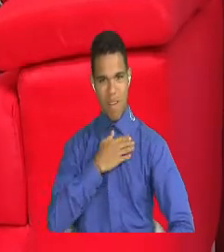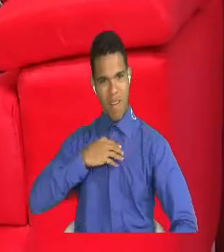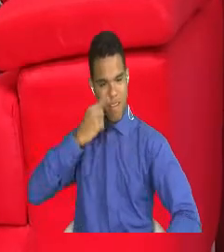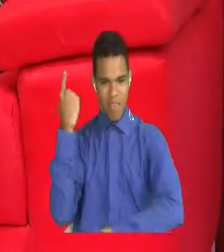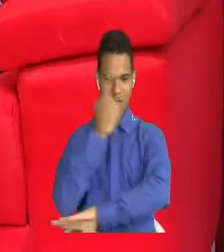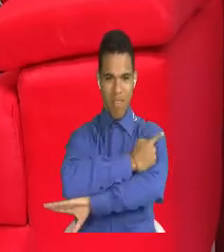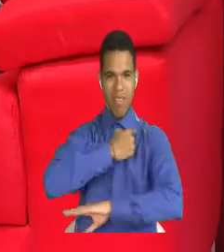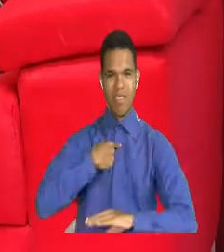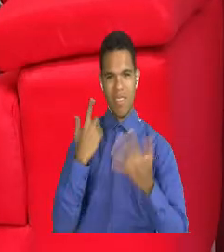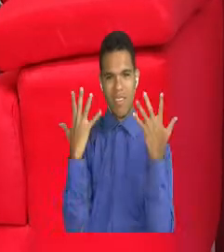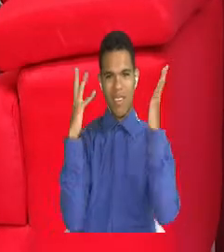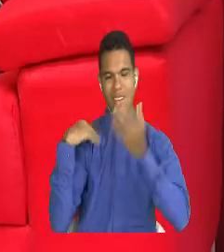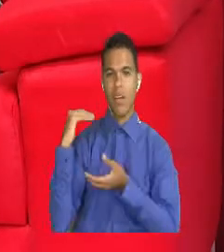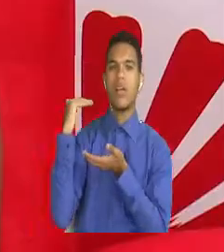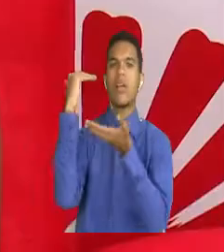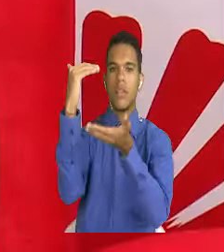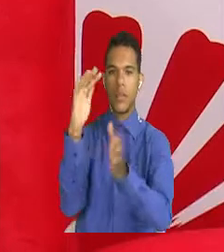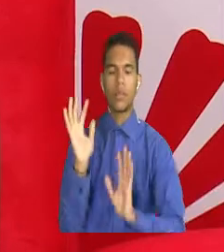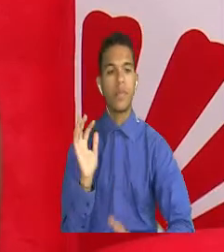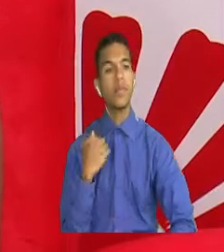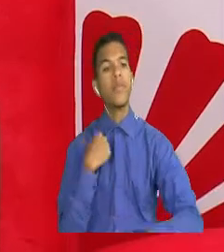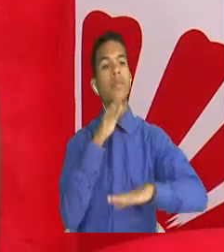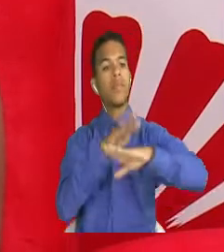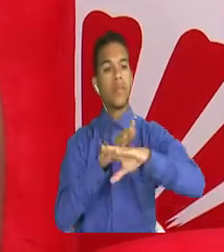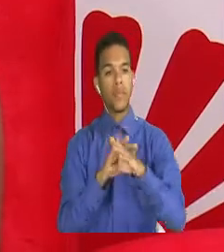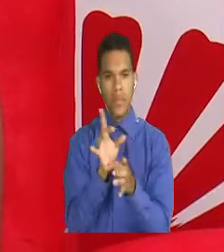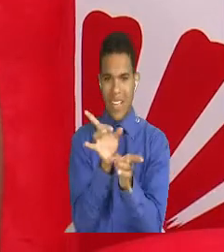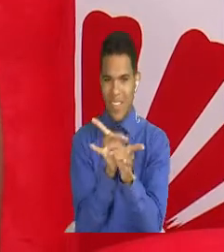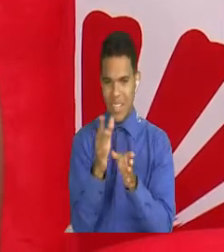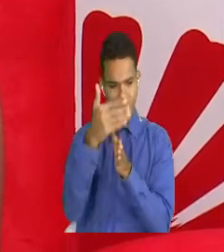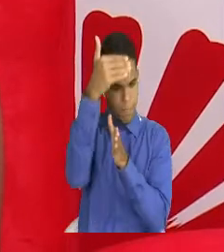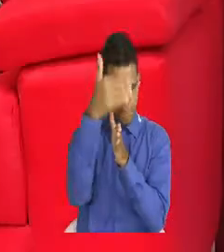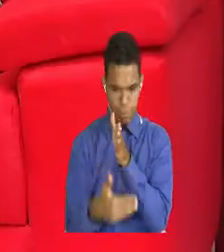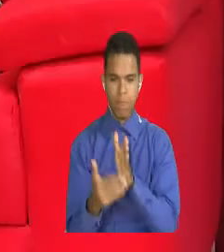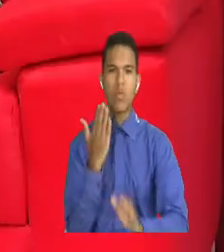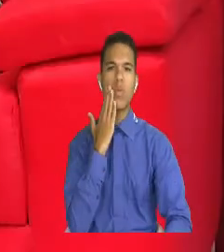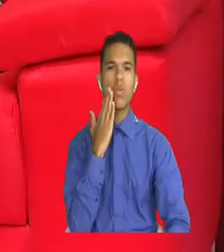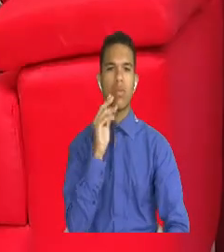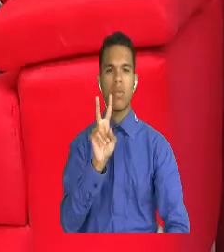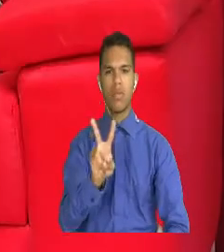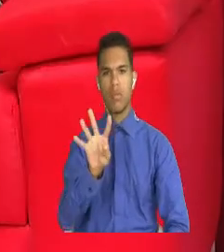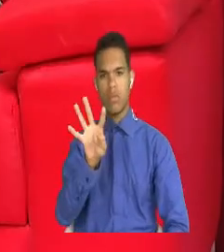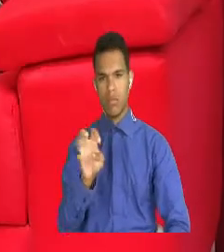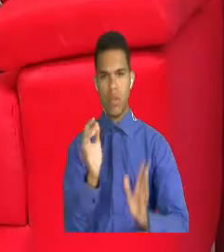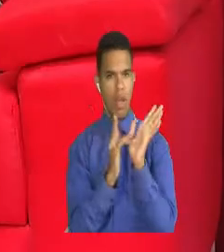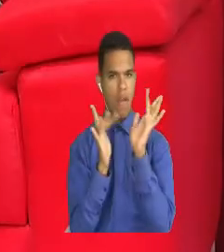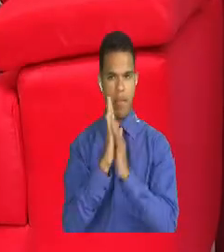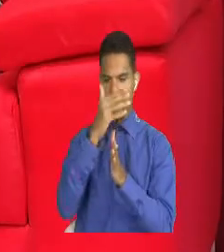que ellos puedan encargar sus vasos, la fecha límite. 29 de abril. La idea es que ya